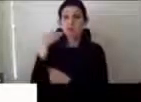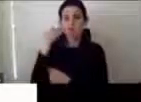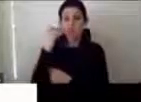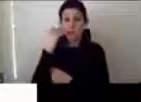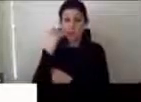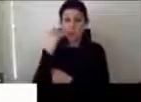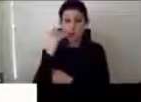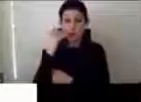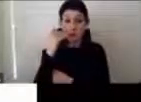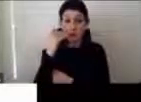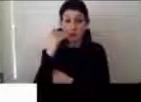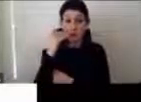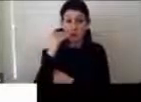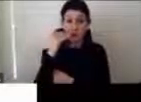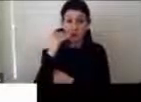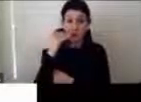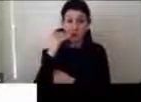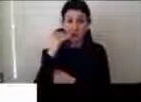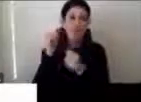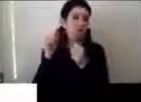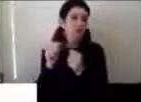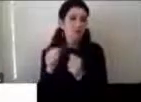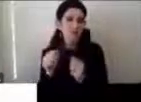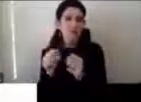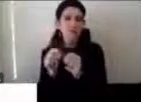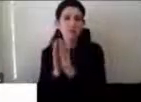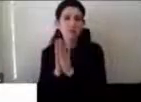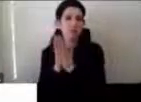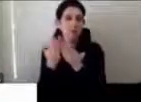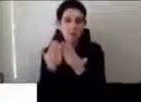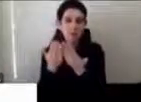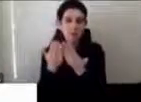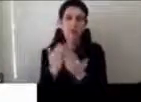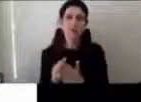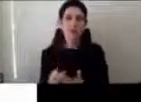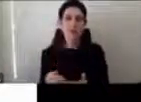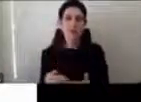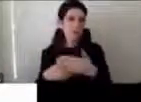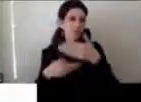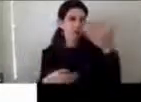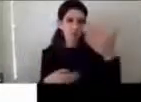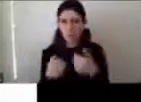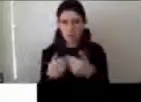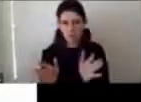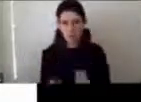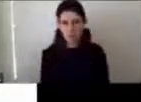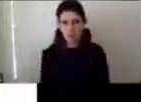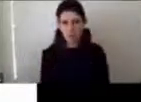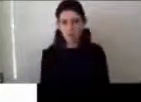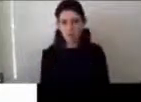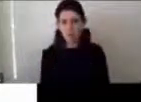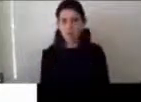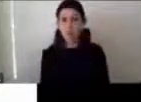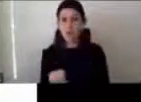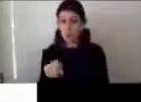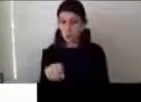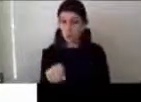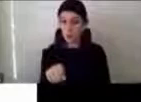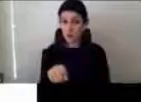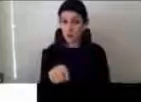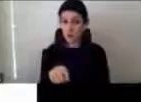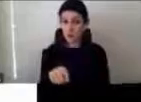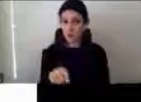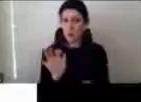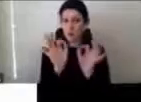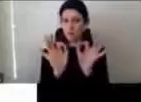libros, pueden ser revistas, puede ser cualquier cosa. Y eso nos trae las claves del aprendizaje. En